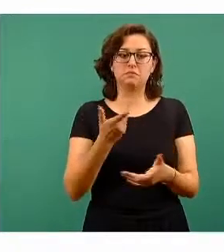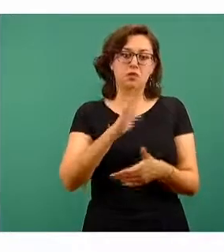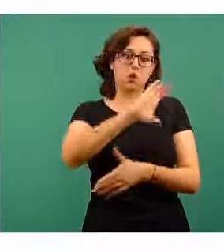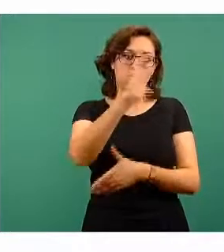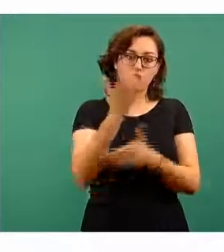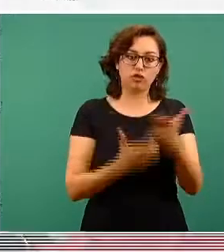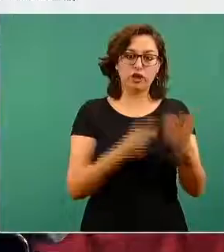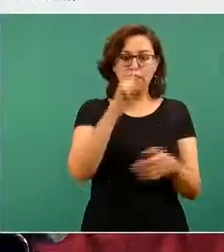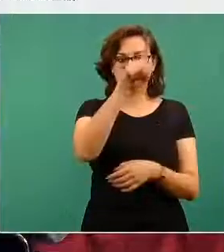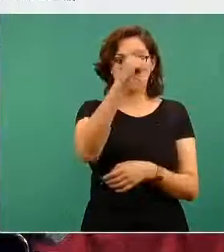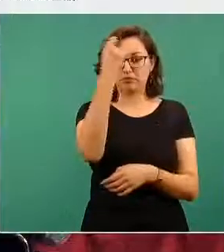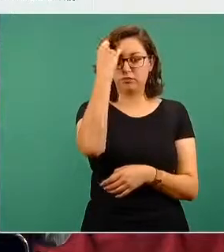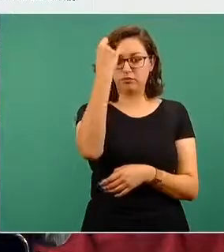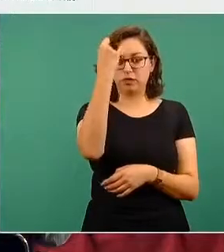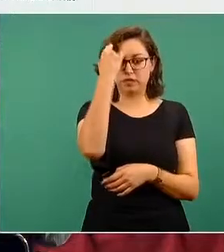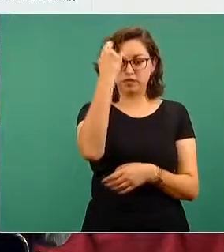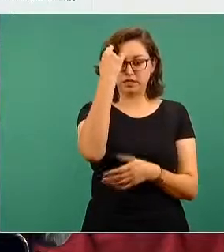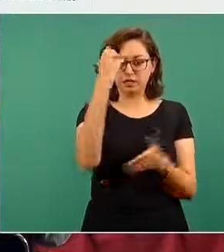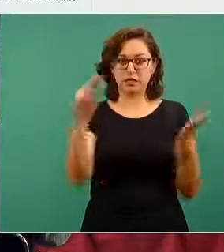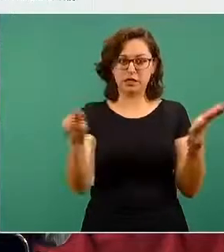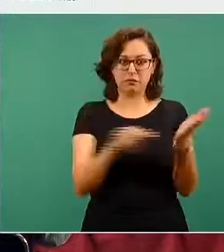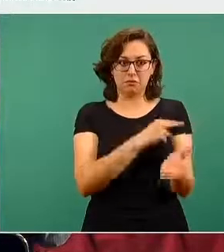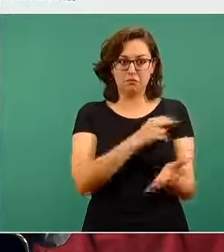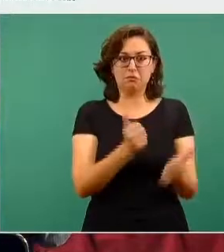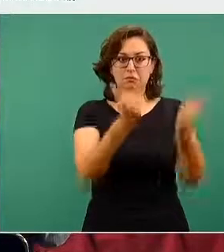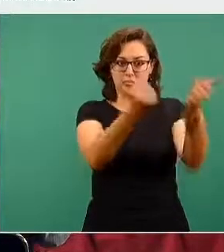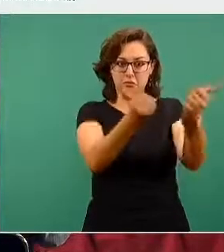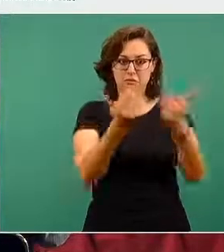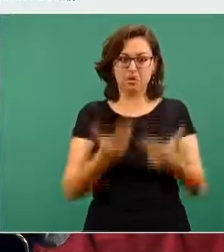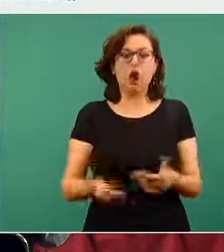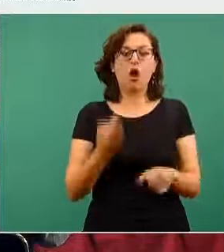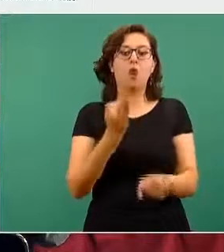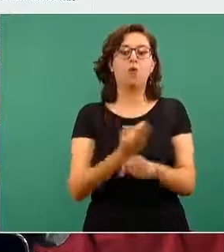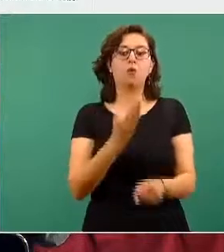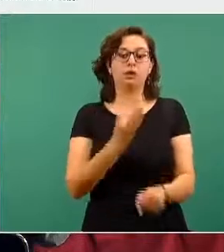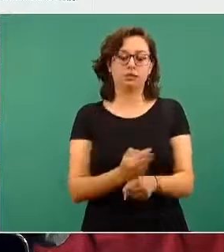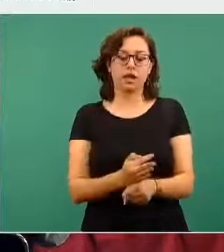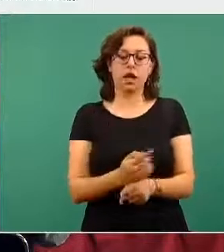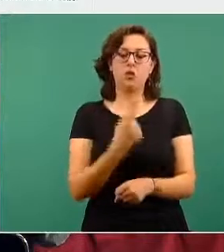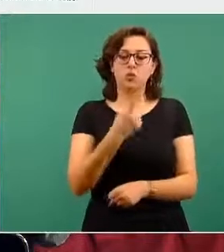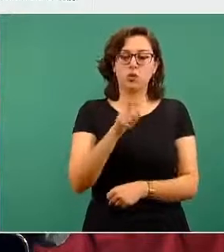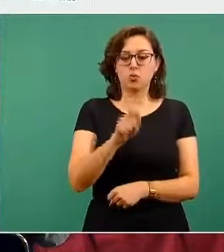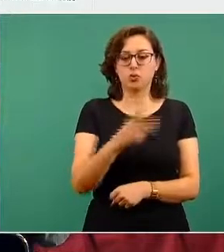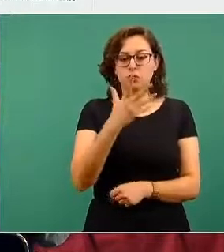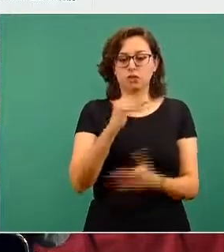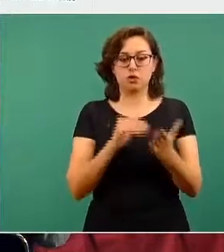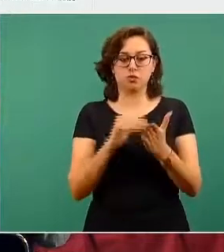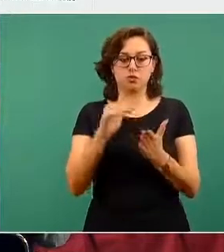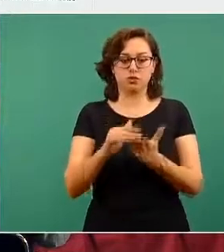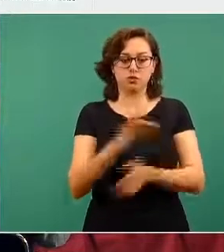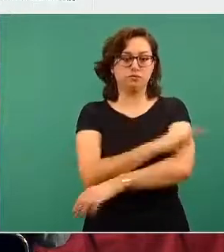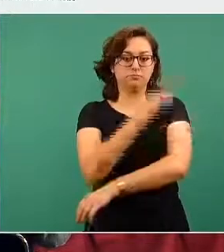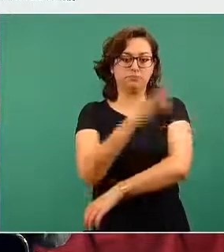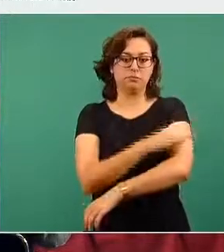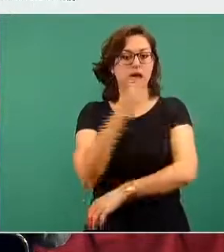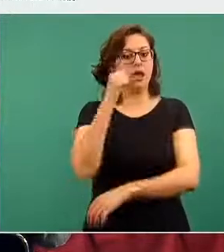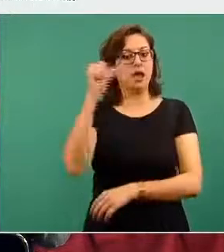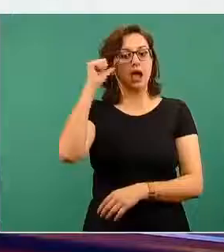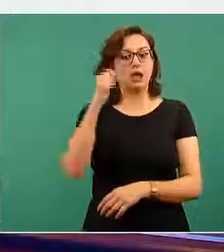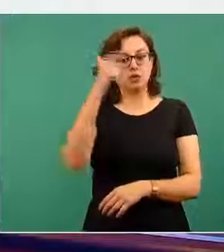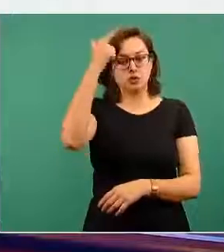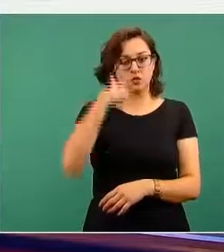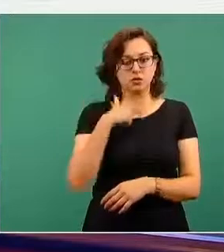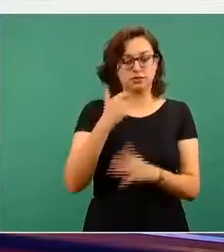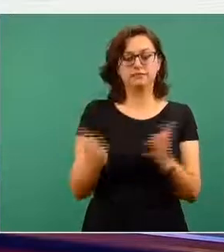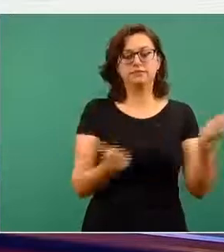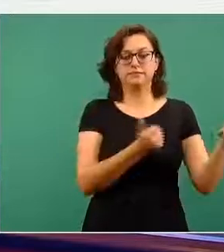que hicimos con el Instituto Serológico de la India, y estas 1.5 millones de dosis que anoche a las 10 de